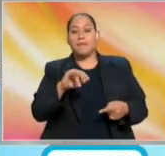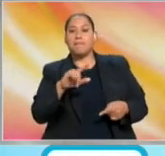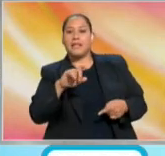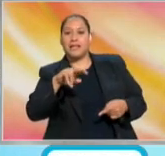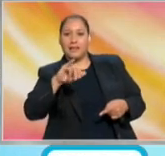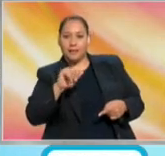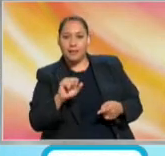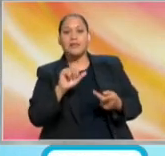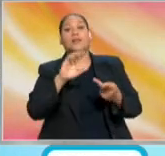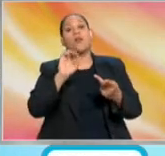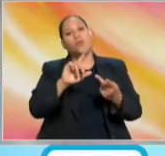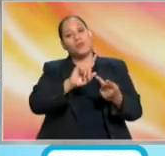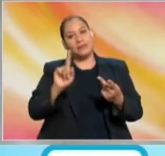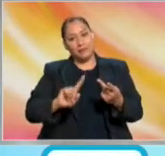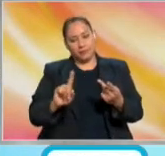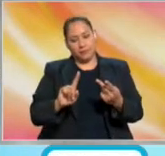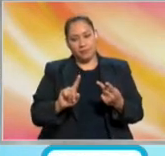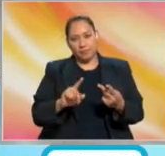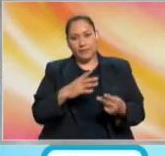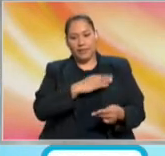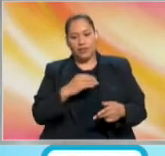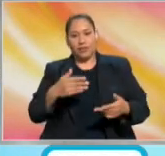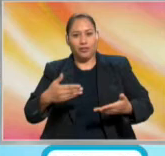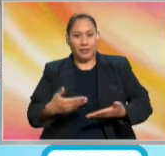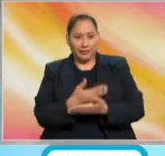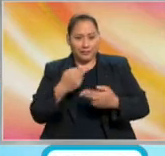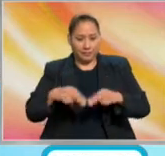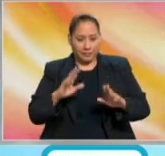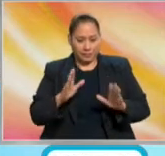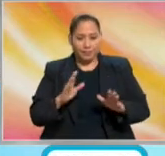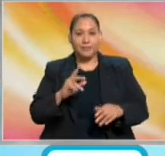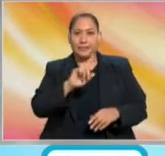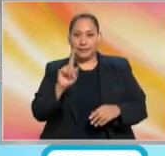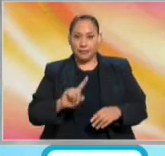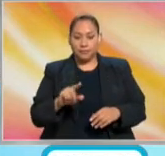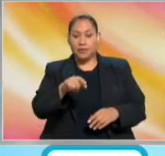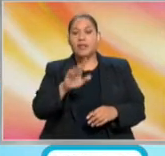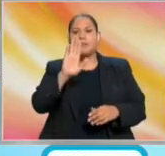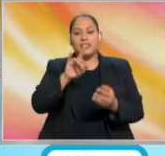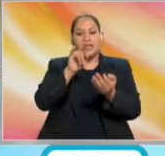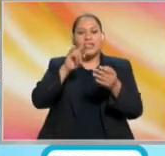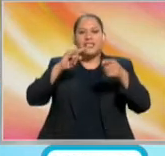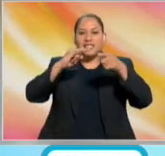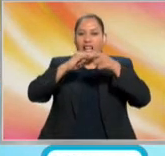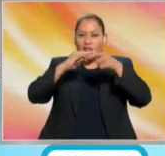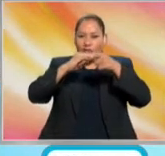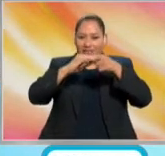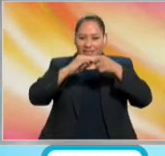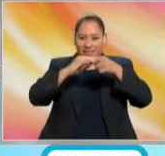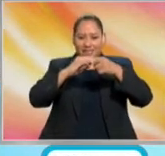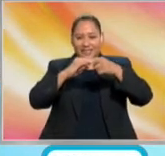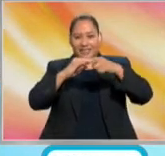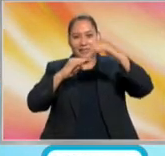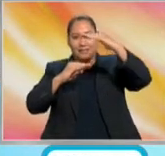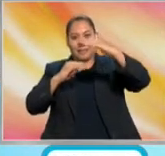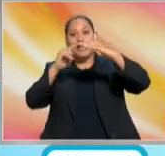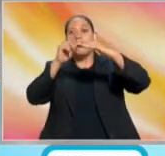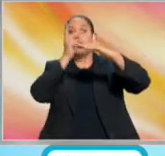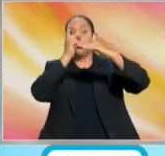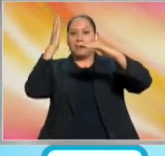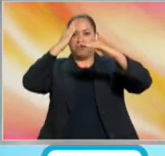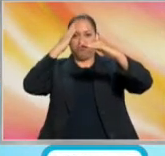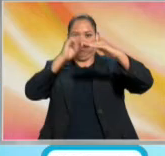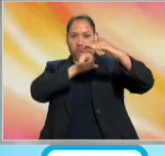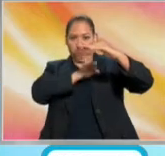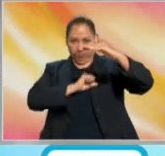ya a los Z. Entonces, esta generación X se le conoce como una generación sándwich, en donde tuvo a estos papás que mandaron y era